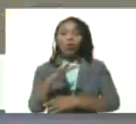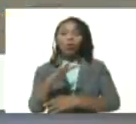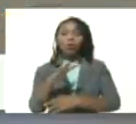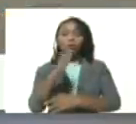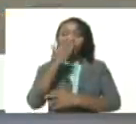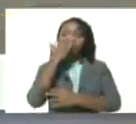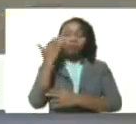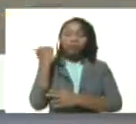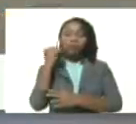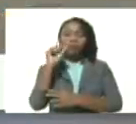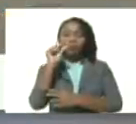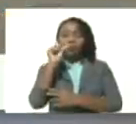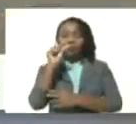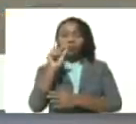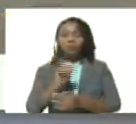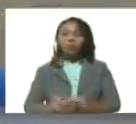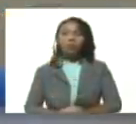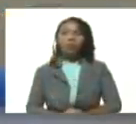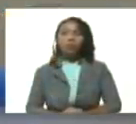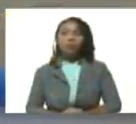días.